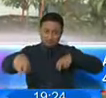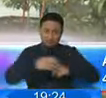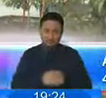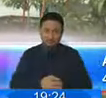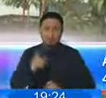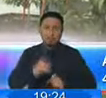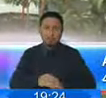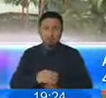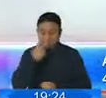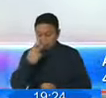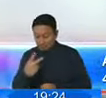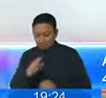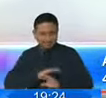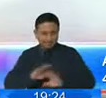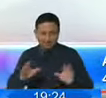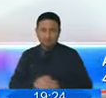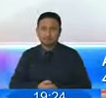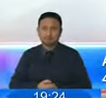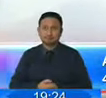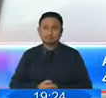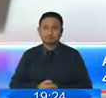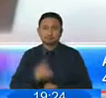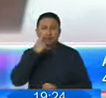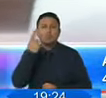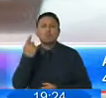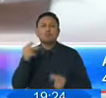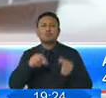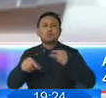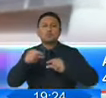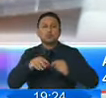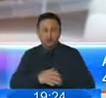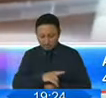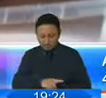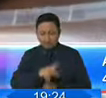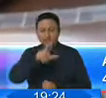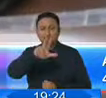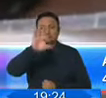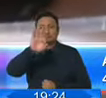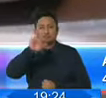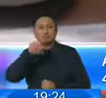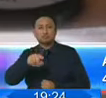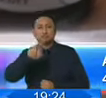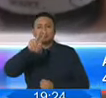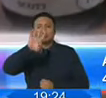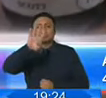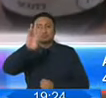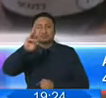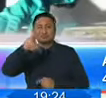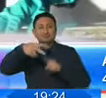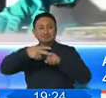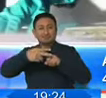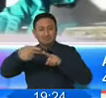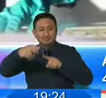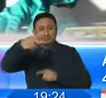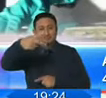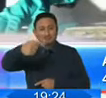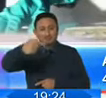poder distraer la atención. En la prueba química confirmaron que se trataba de 39.246 gramos de marihuana